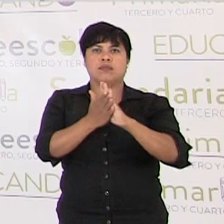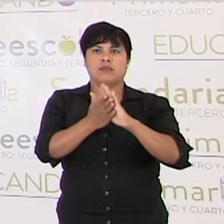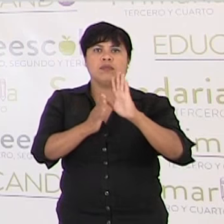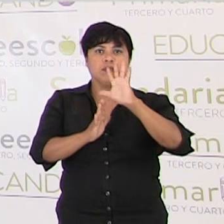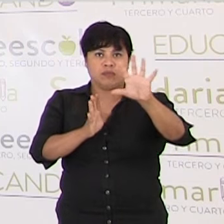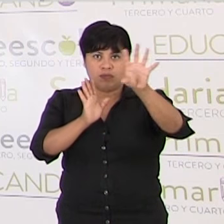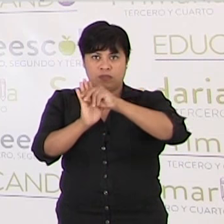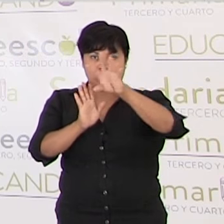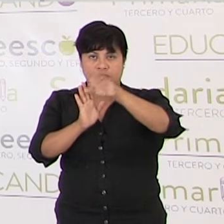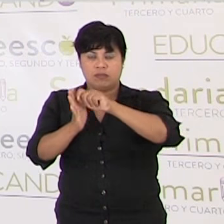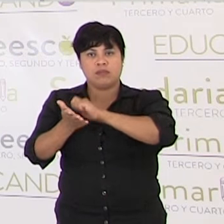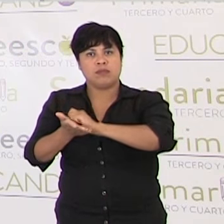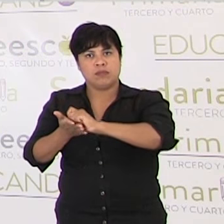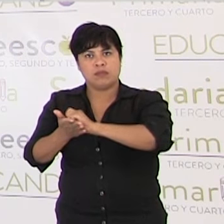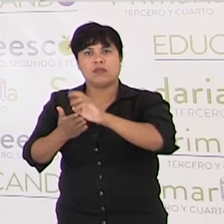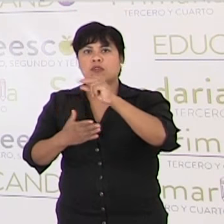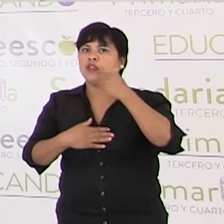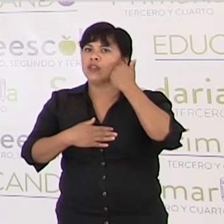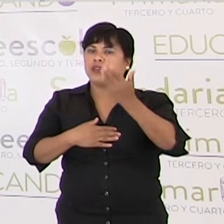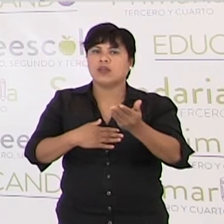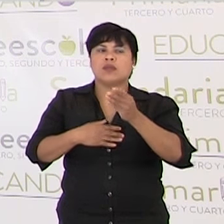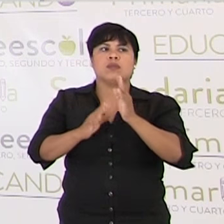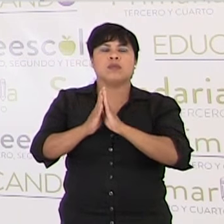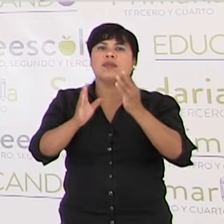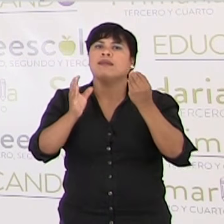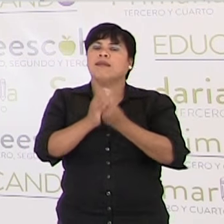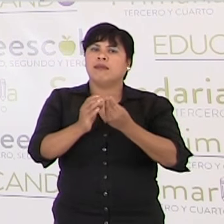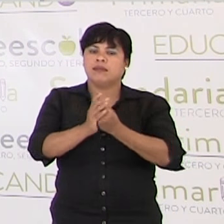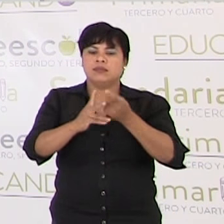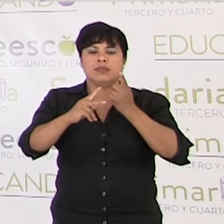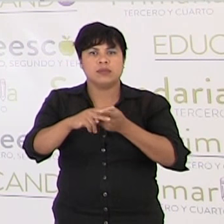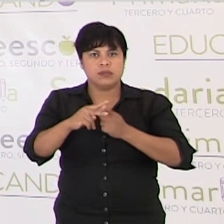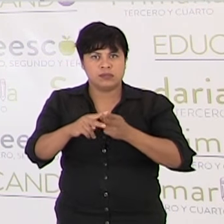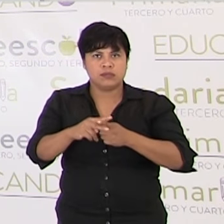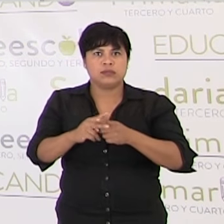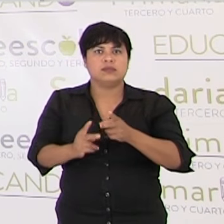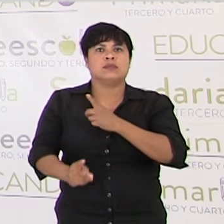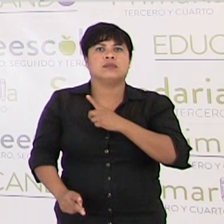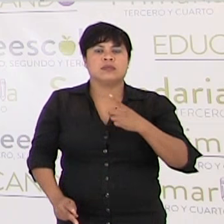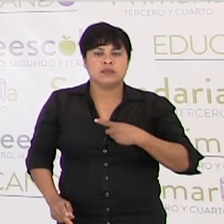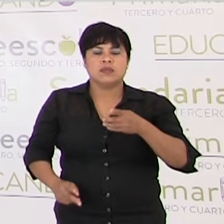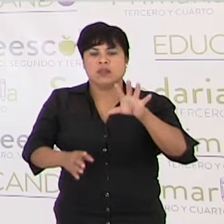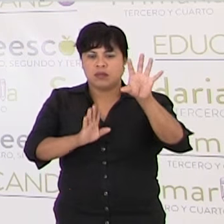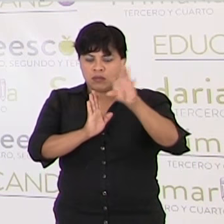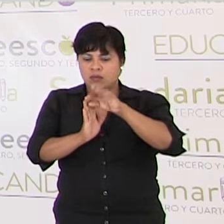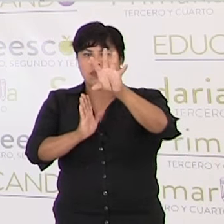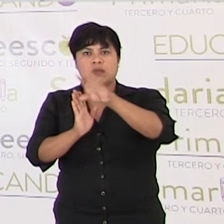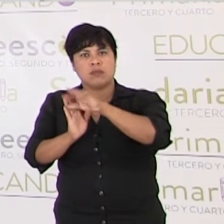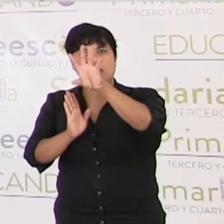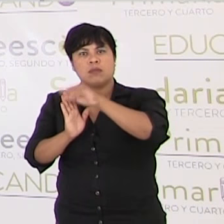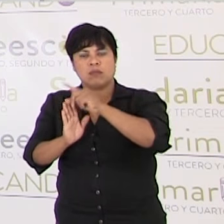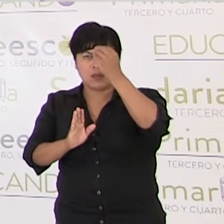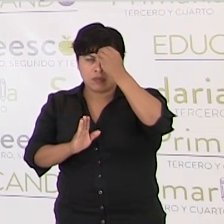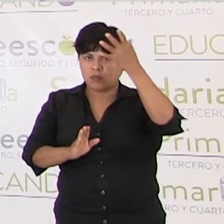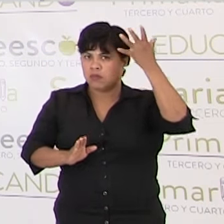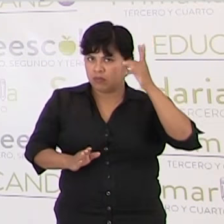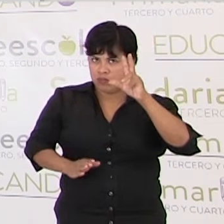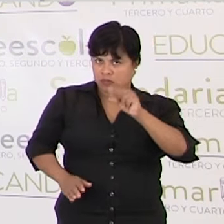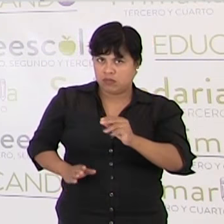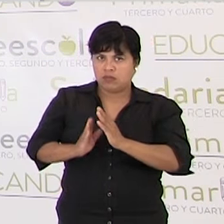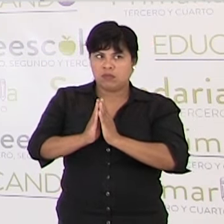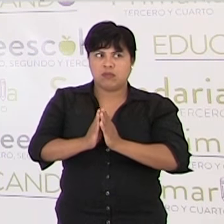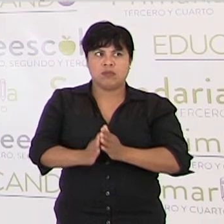están tomando nota. Sí, yo quiero que en la clase de matemáticas estén tomando nota para que así no se les olvide.